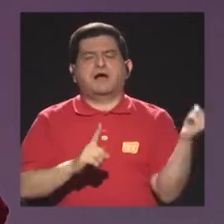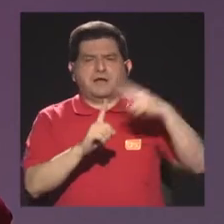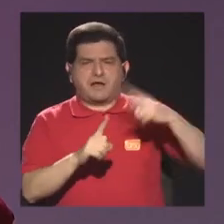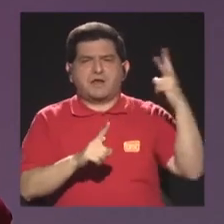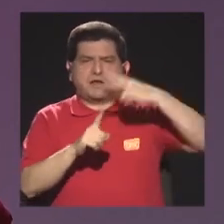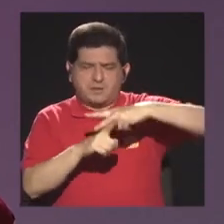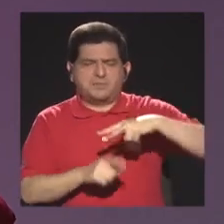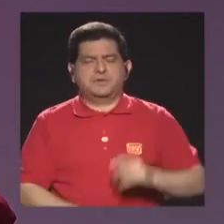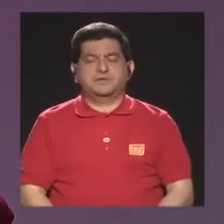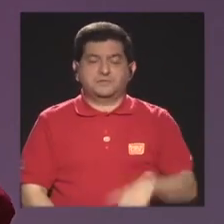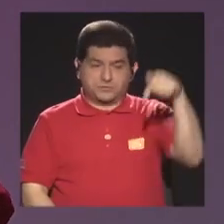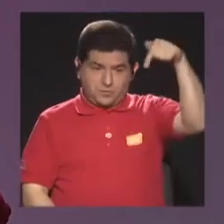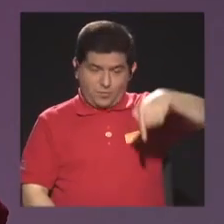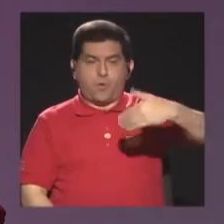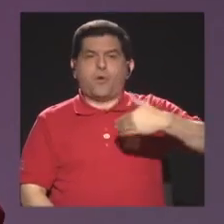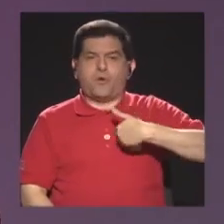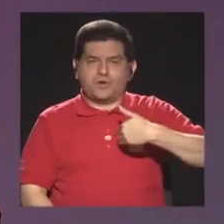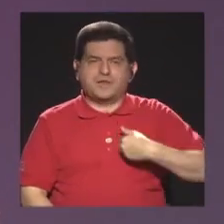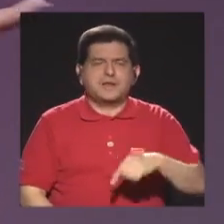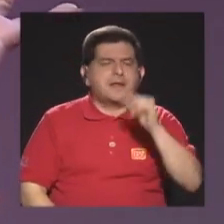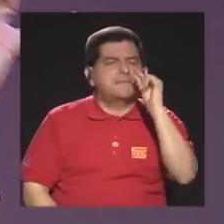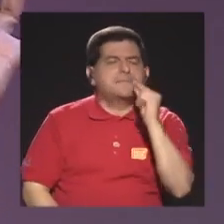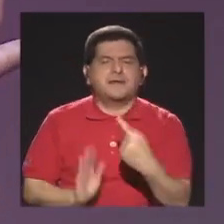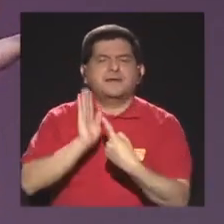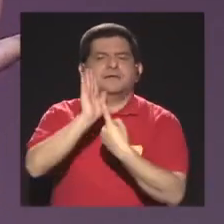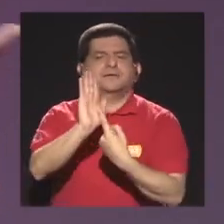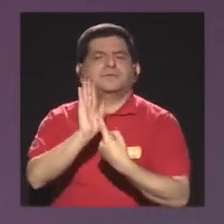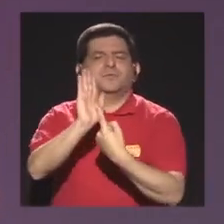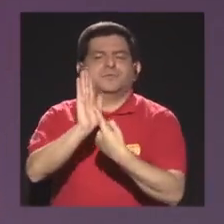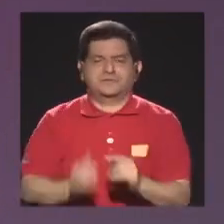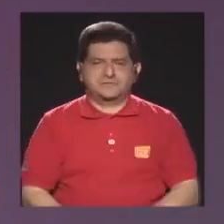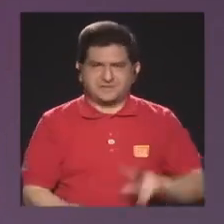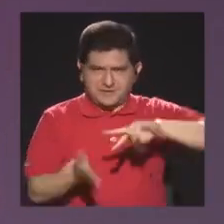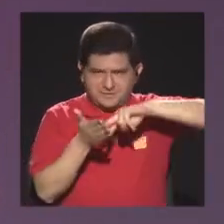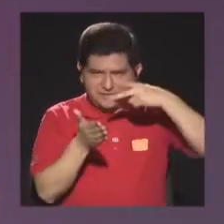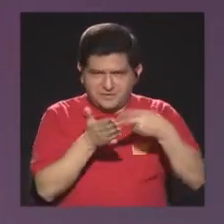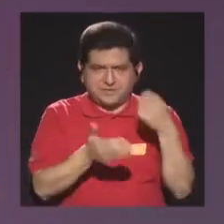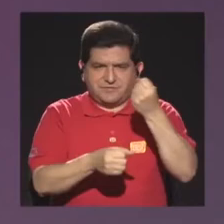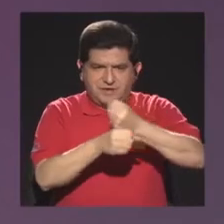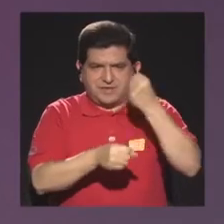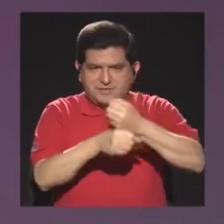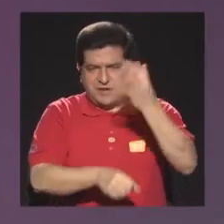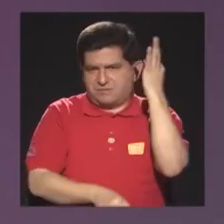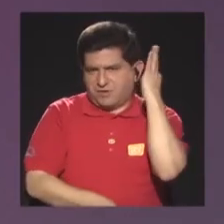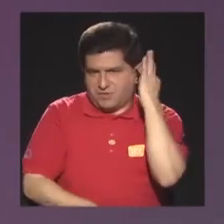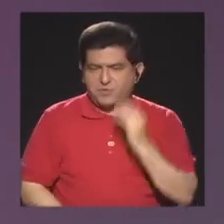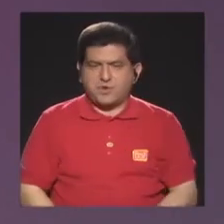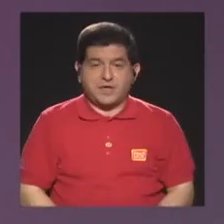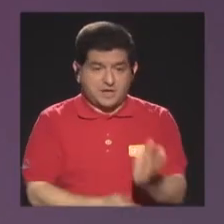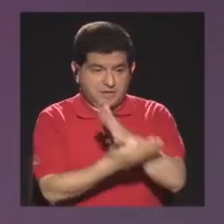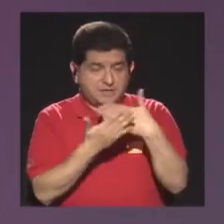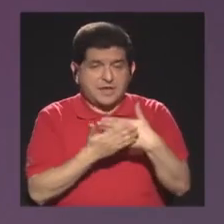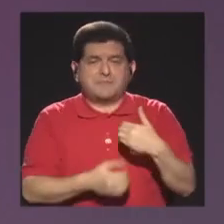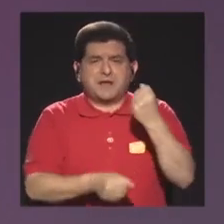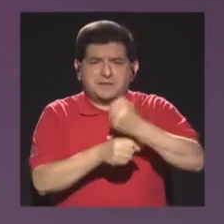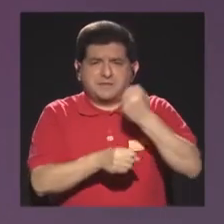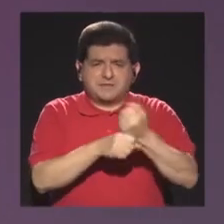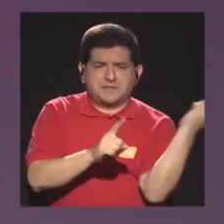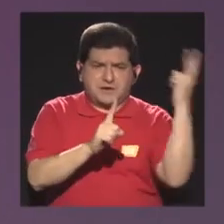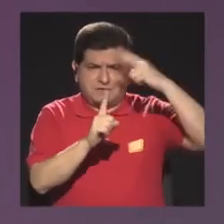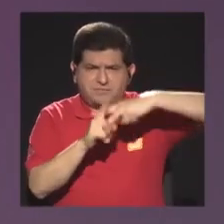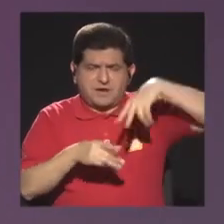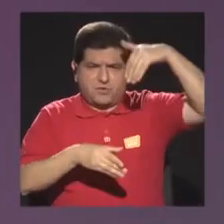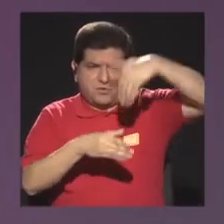y hoy, bueno, aquí tenemos una pequeñísima muestra de lo que hacen las mujeres en la parte operativa en